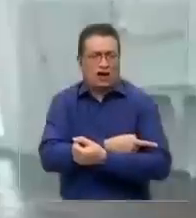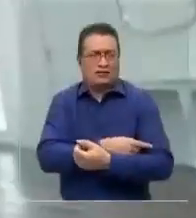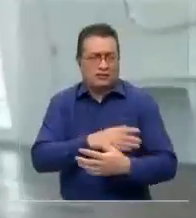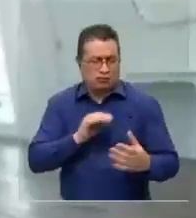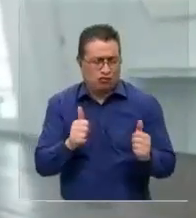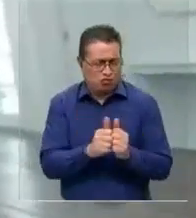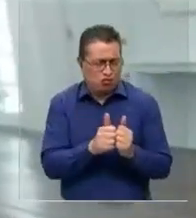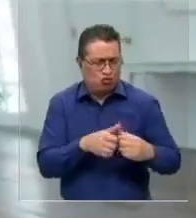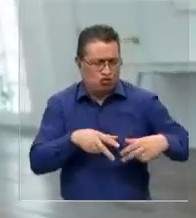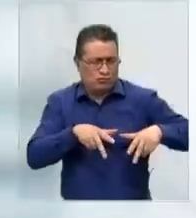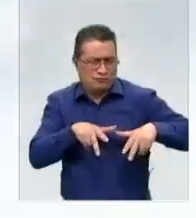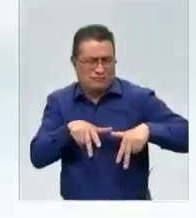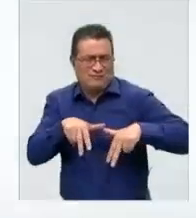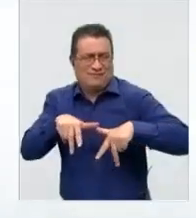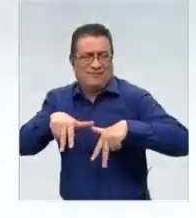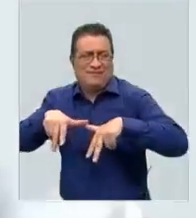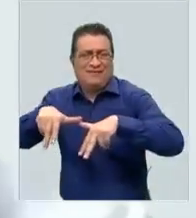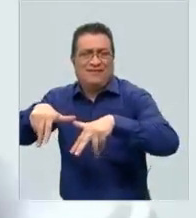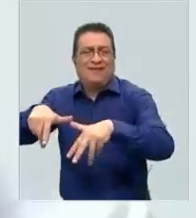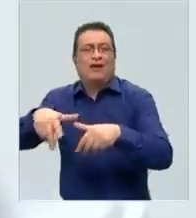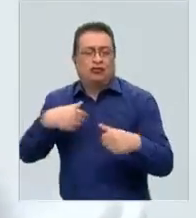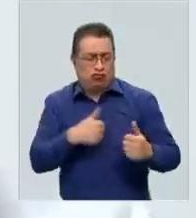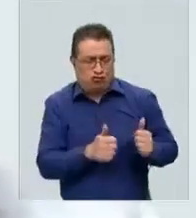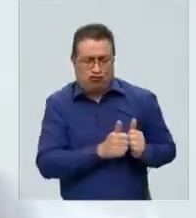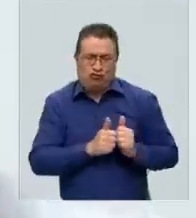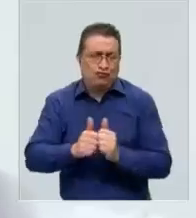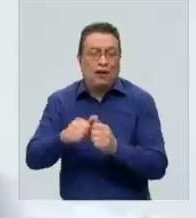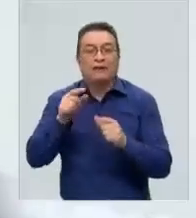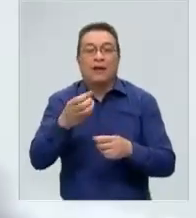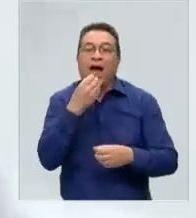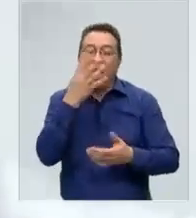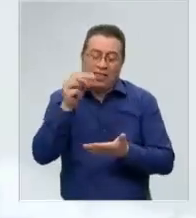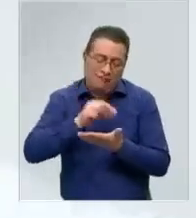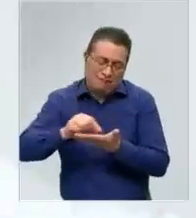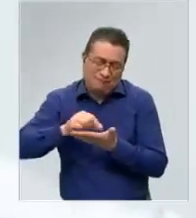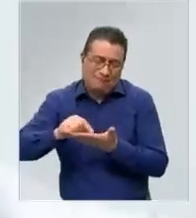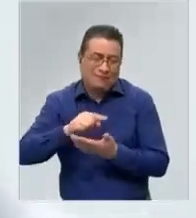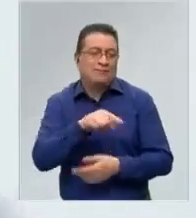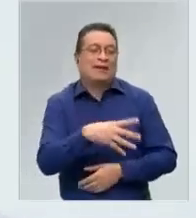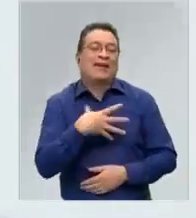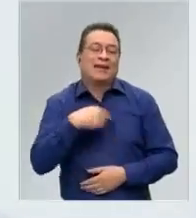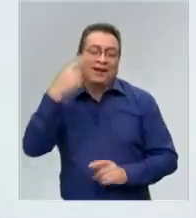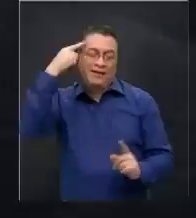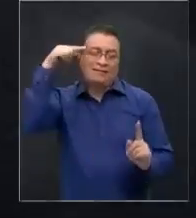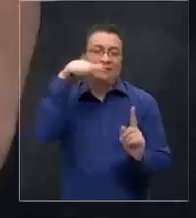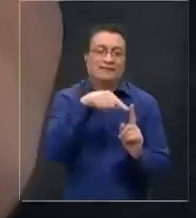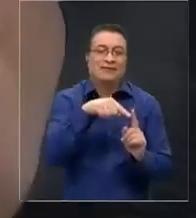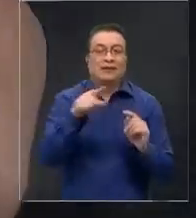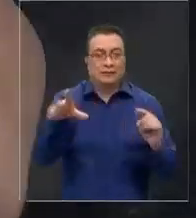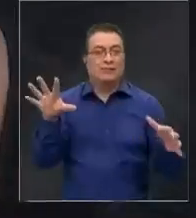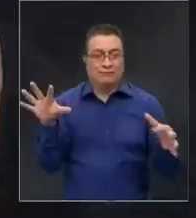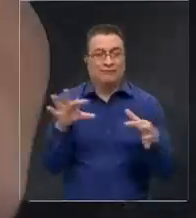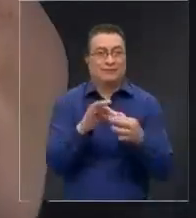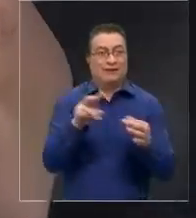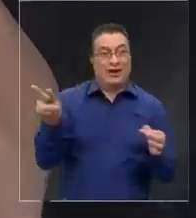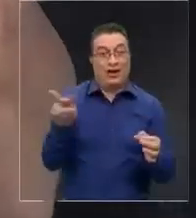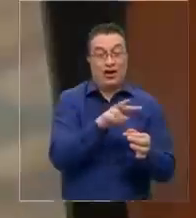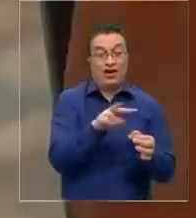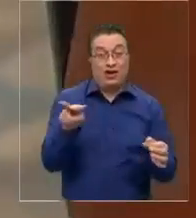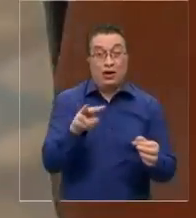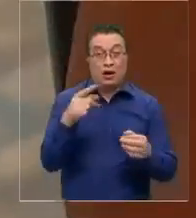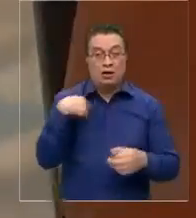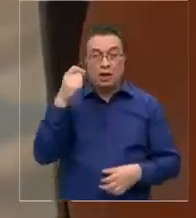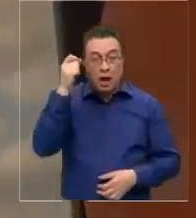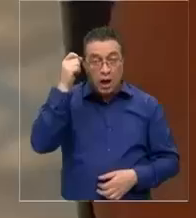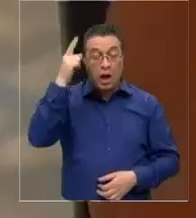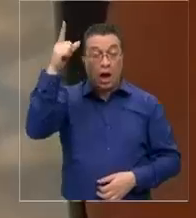siempre juntos, que a donde vaya te llevo. Y parte de la letra inspirada en ella, esa misma conexión entre ambos fue lo que le permitió